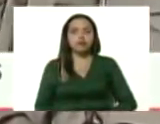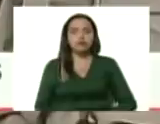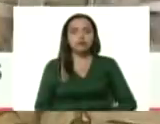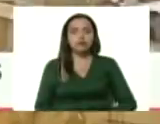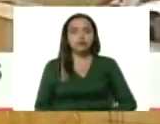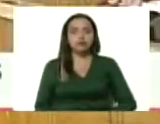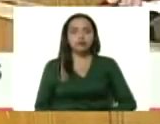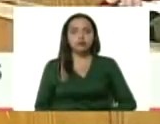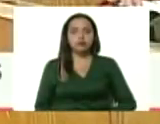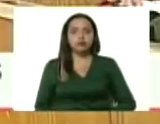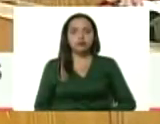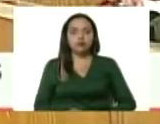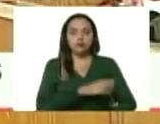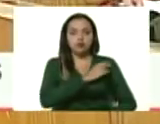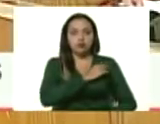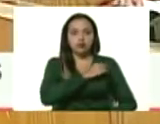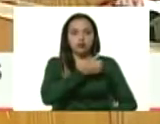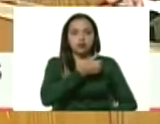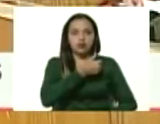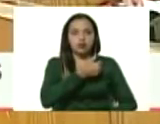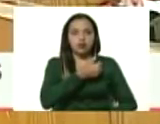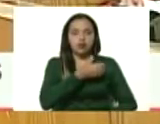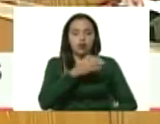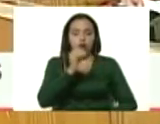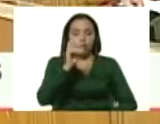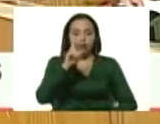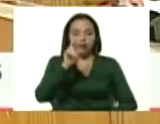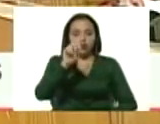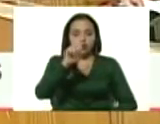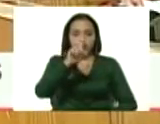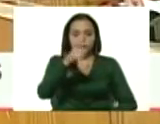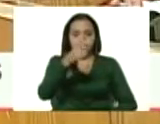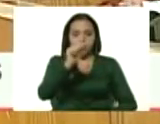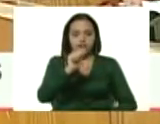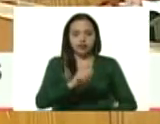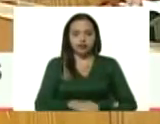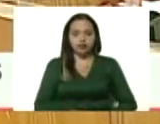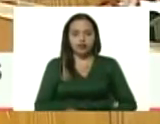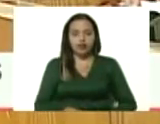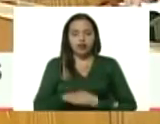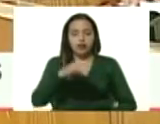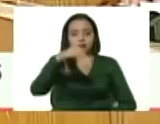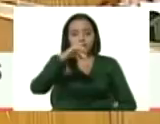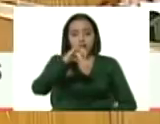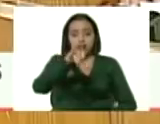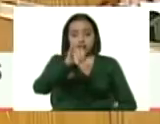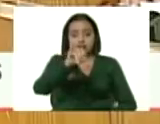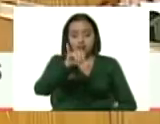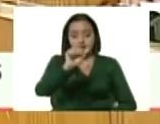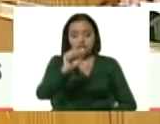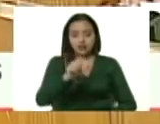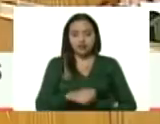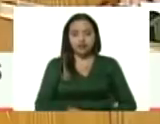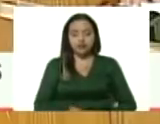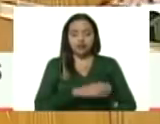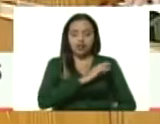El general Bello Ortega, director de Milicia Territorial, Cuerpos Combatientes y jefe del puesto de comando y